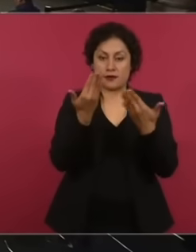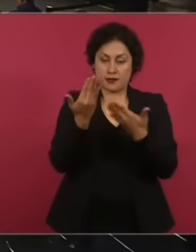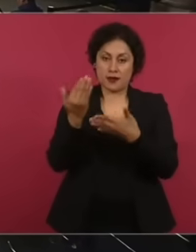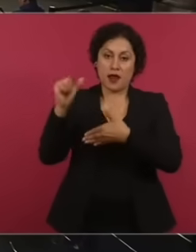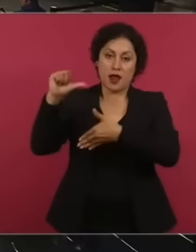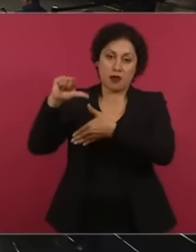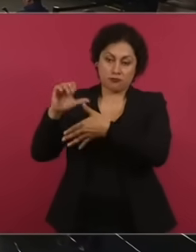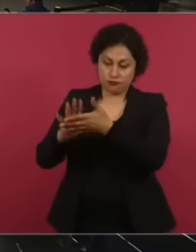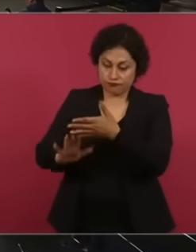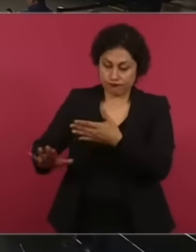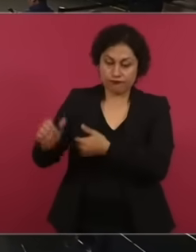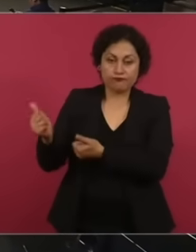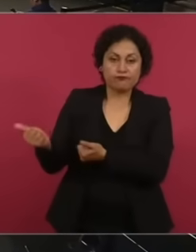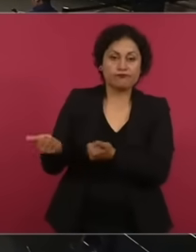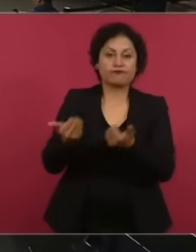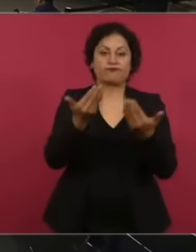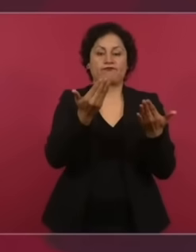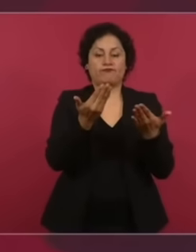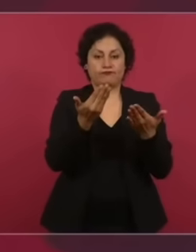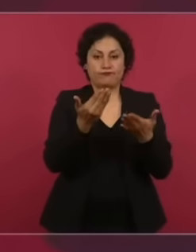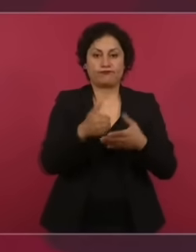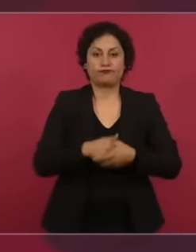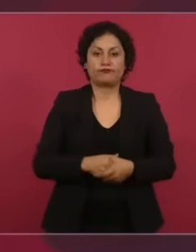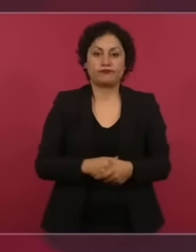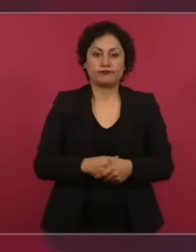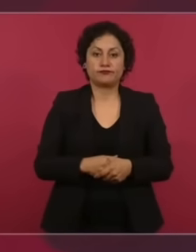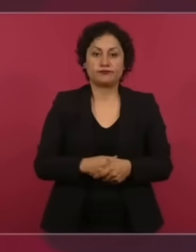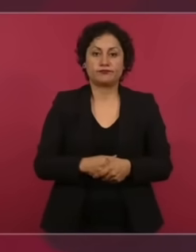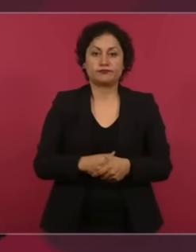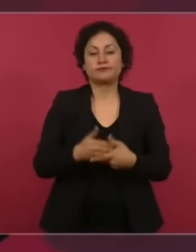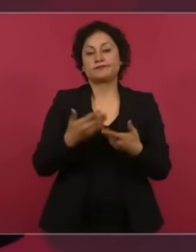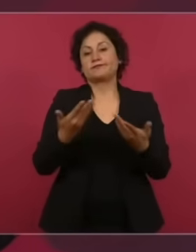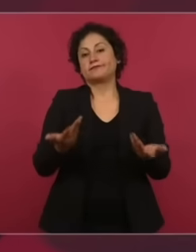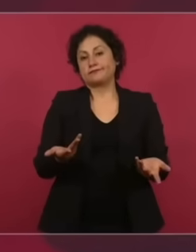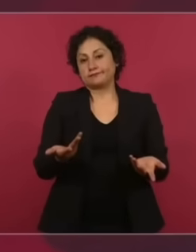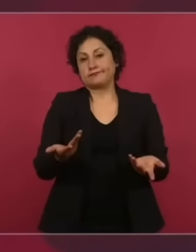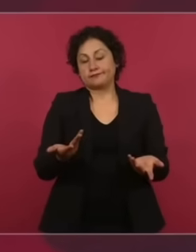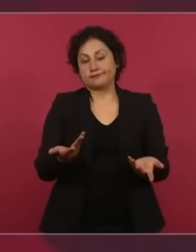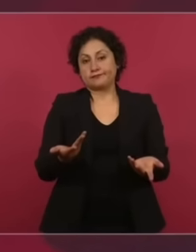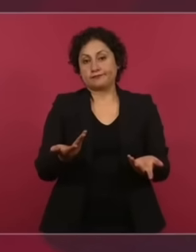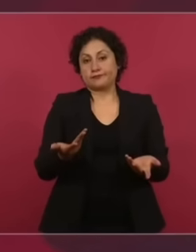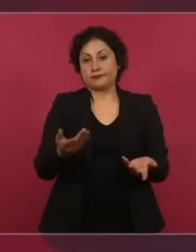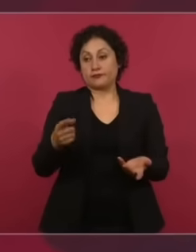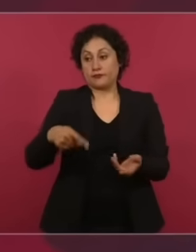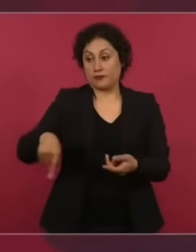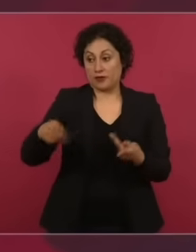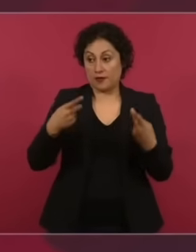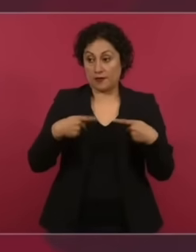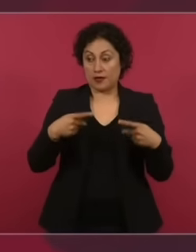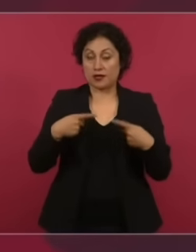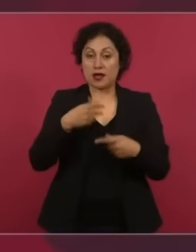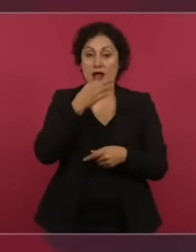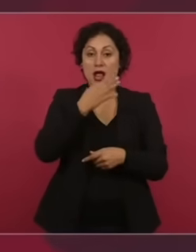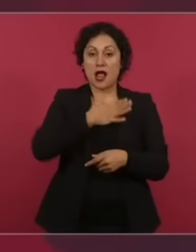y tiene que llegar la guardia pronto porque si no,